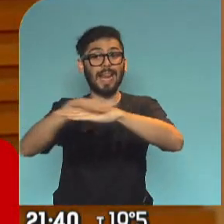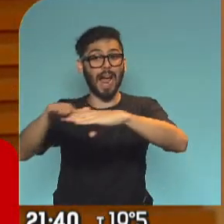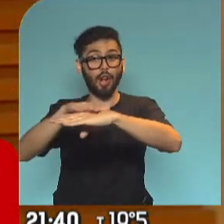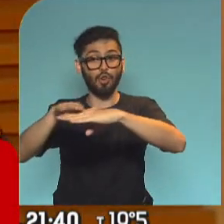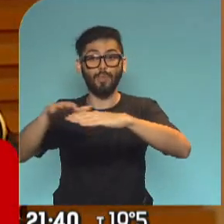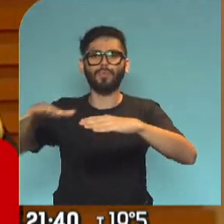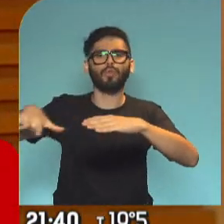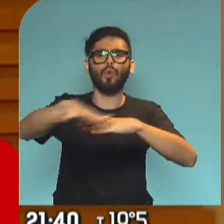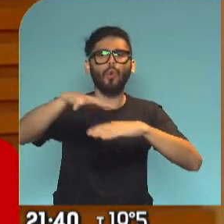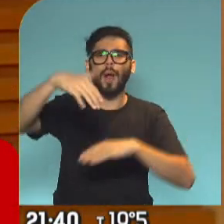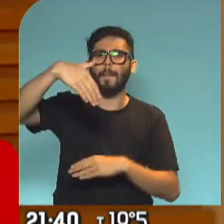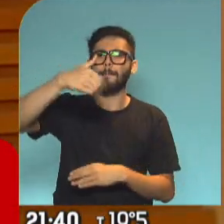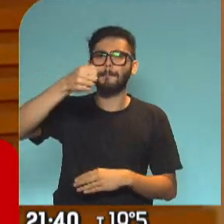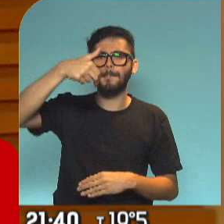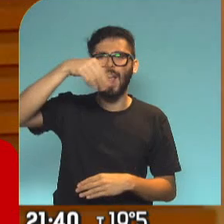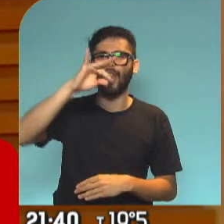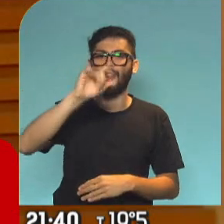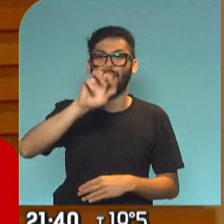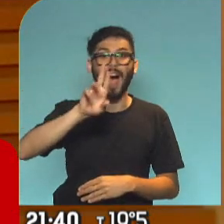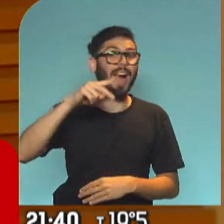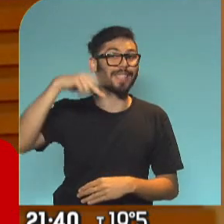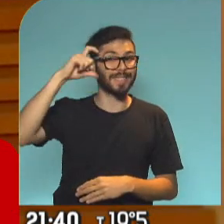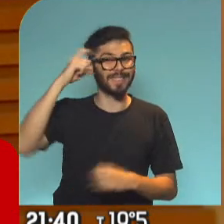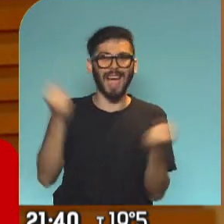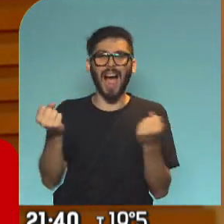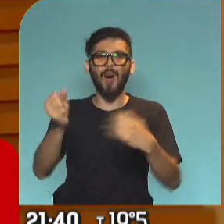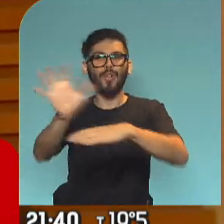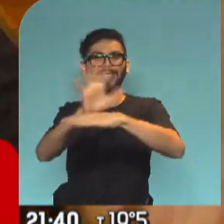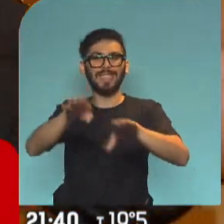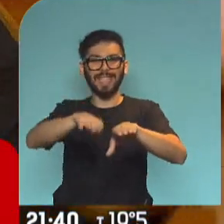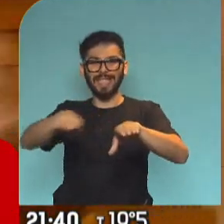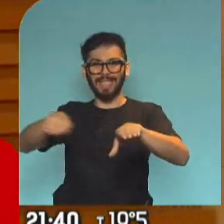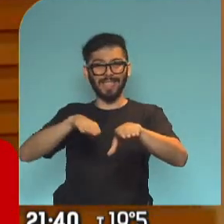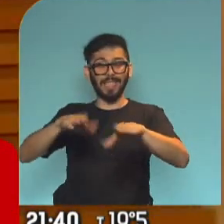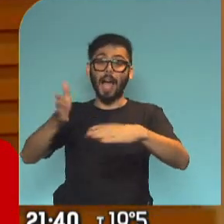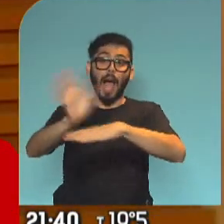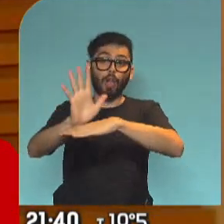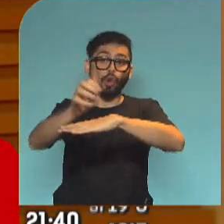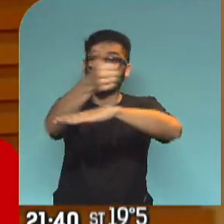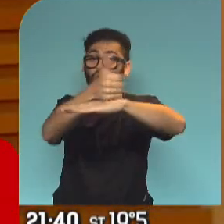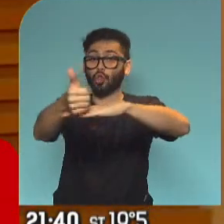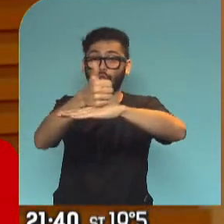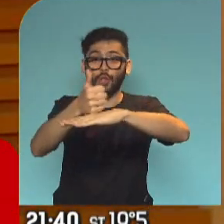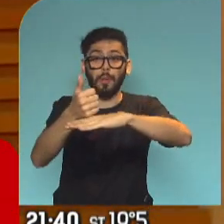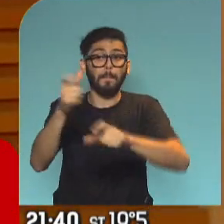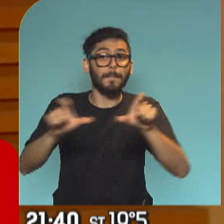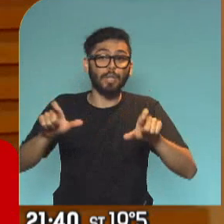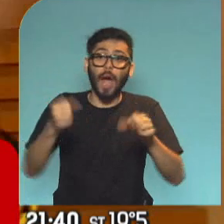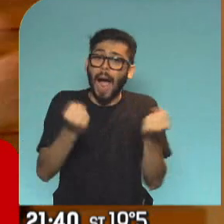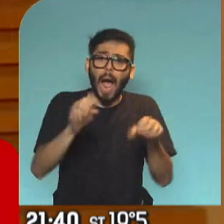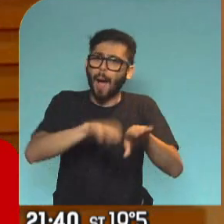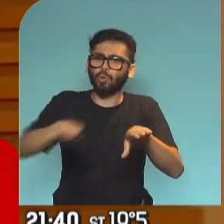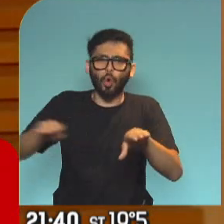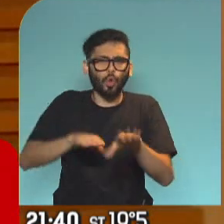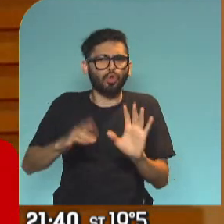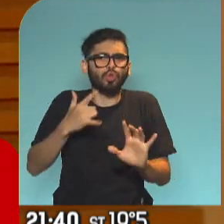Mandarin Park, en el autocine, y los actores van a estar en el escenario y el público totalmente protegido en su auto, y ese